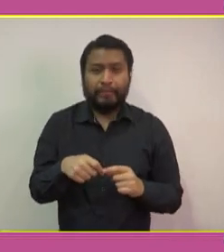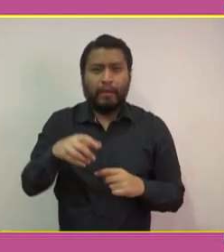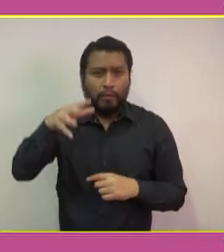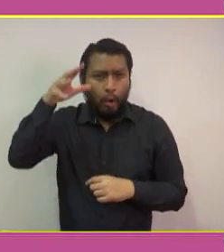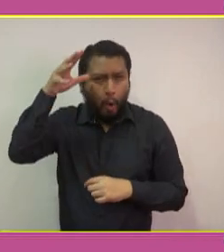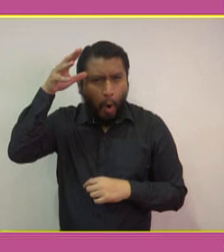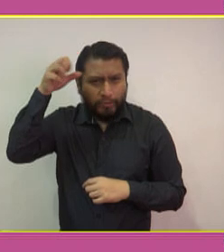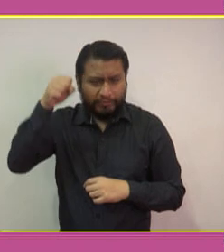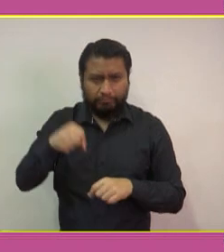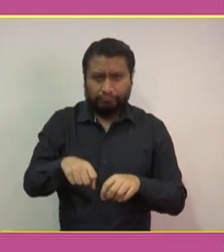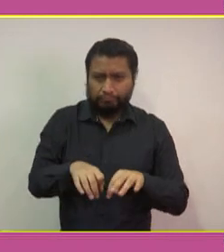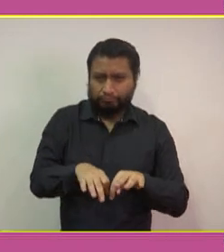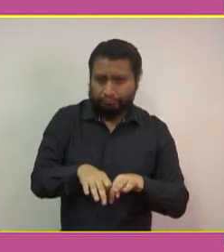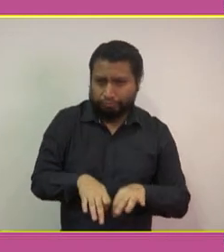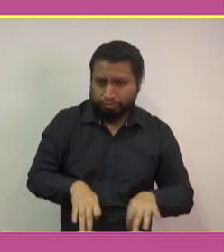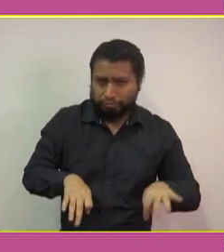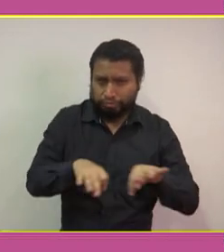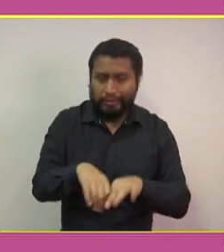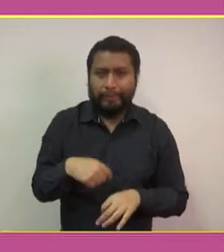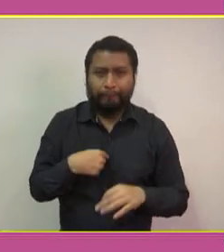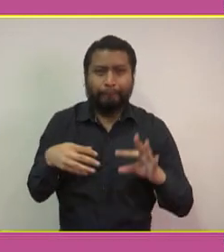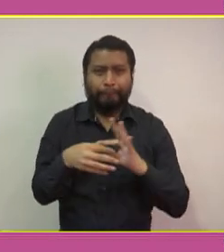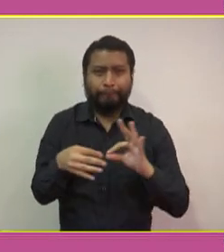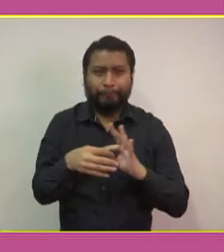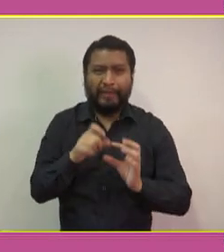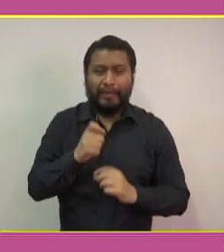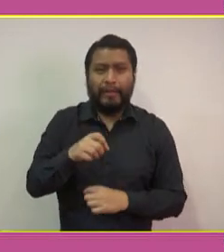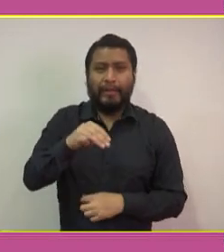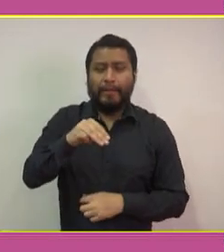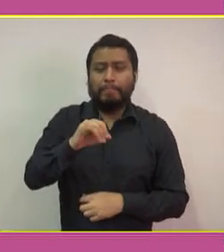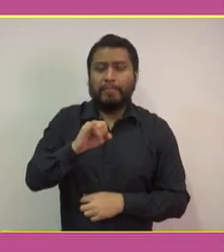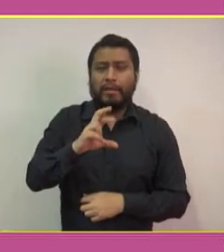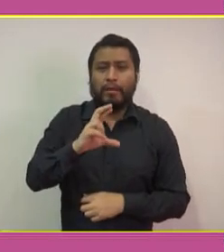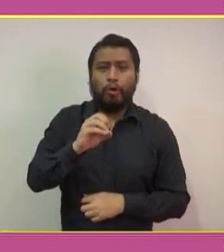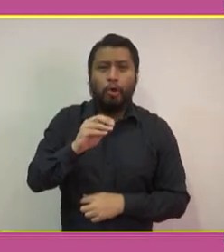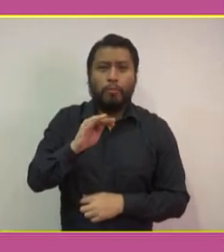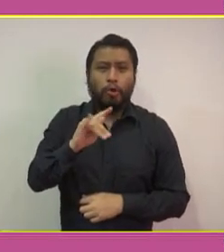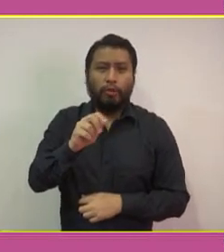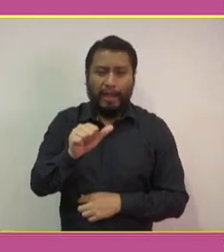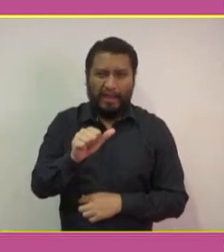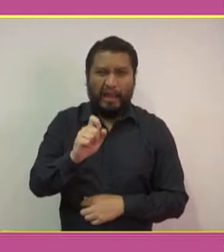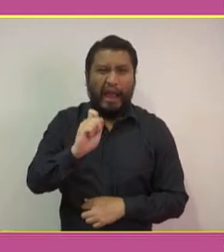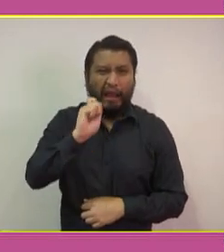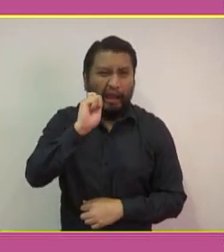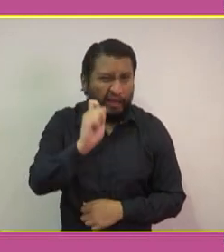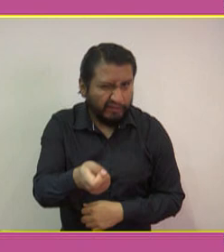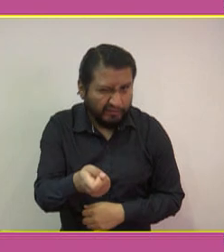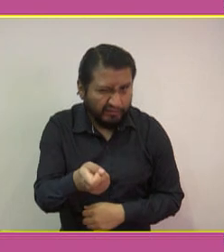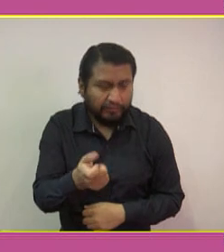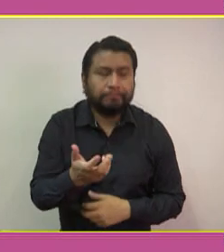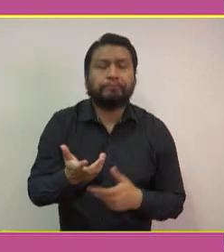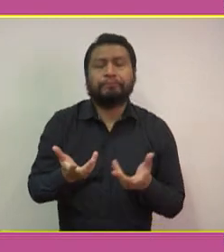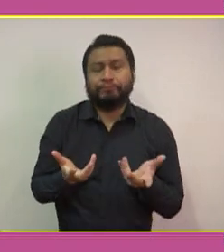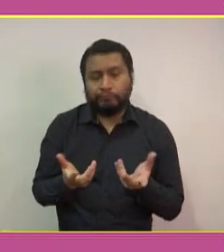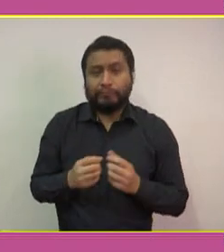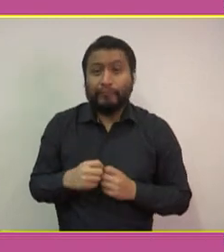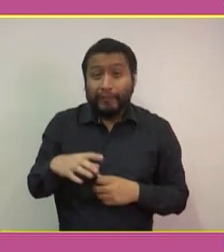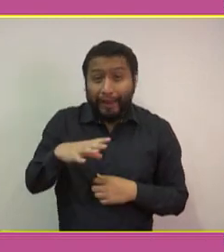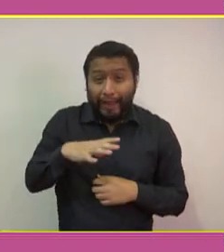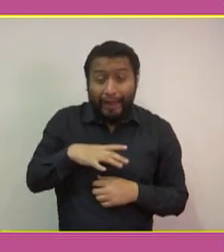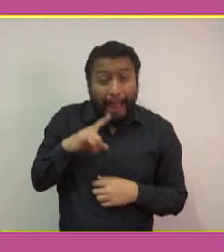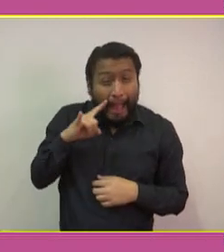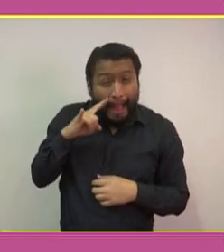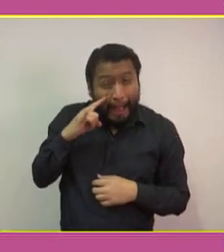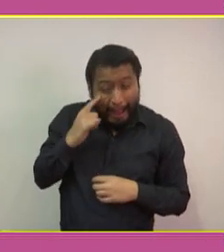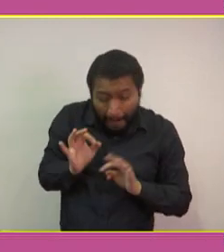este proyecto, el cual es la microbiota. La microbiota son todos los microorganismos que